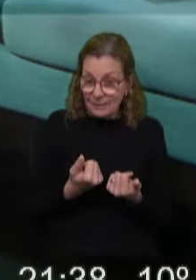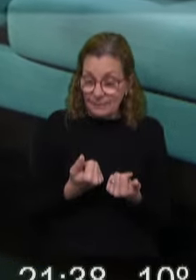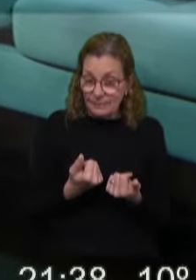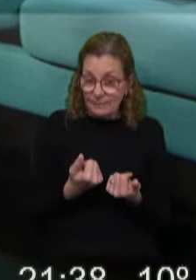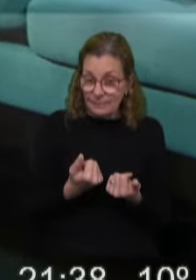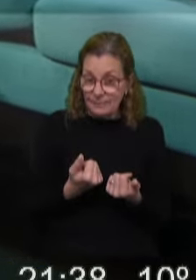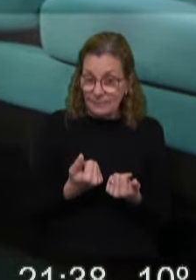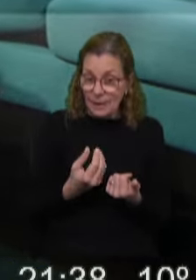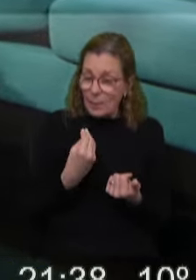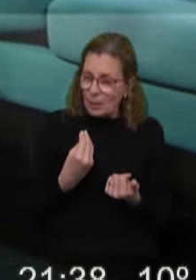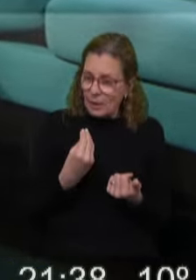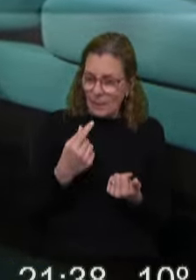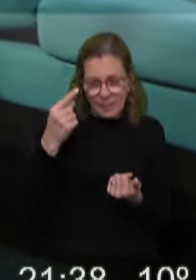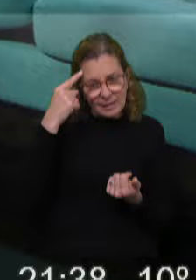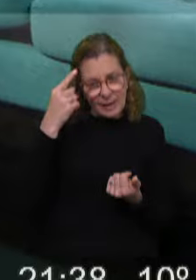que pasó?